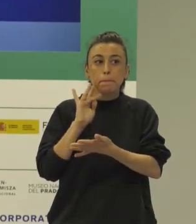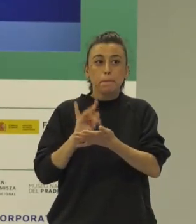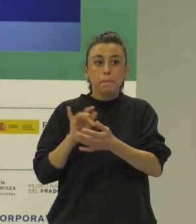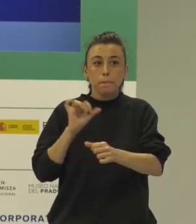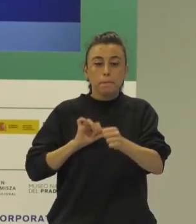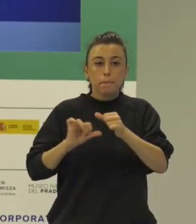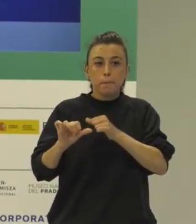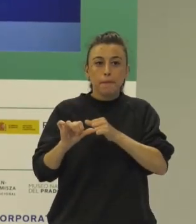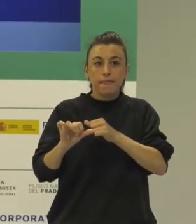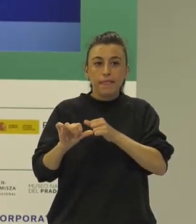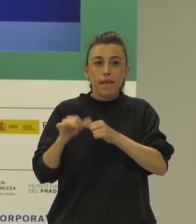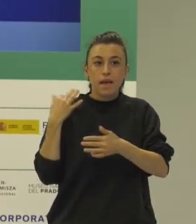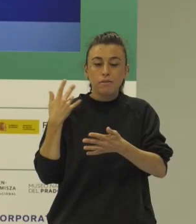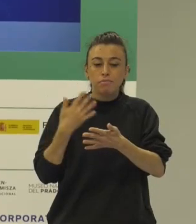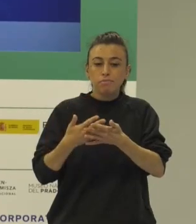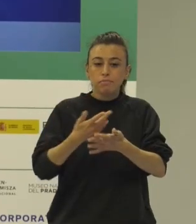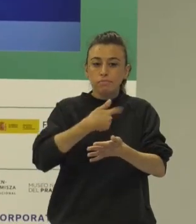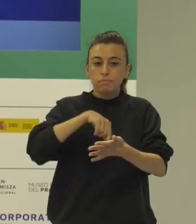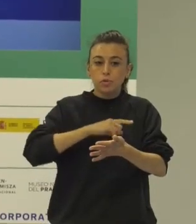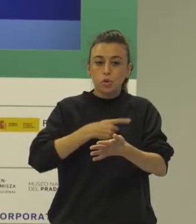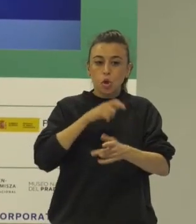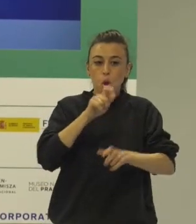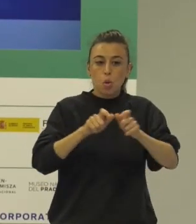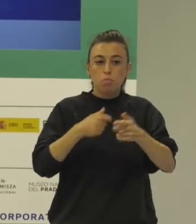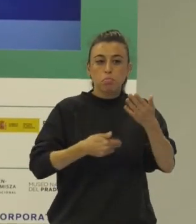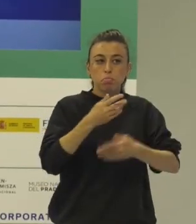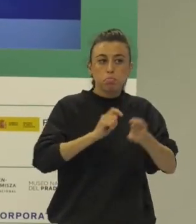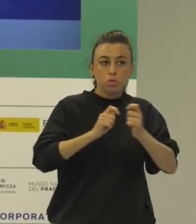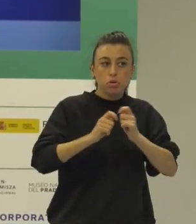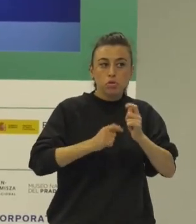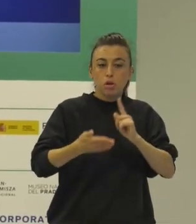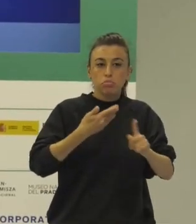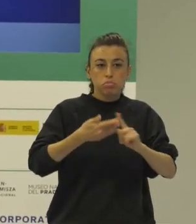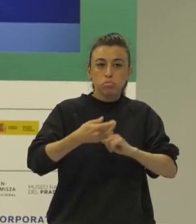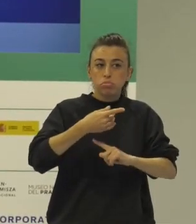los periodistas nos cerró las puertas, nos censuró, nos maltrató. Sin embargo,